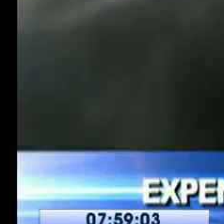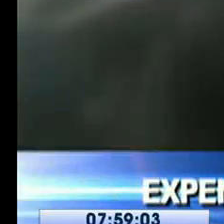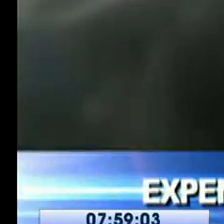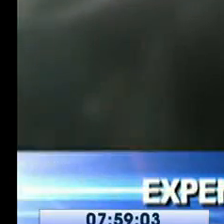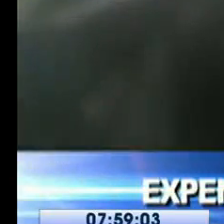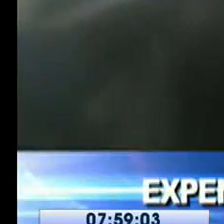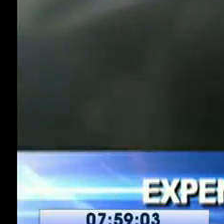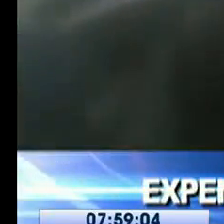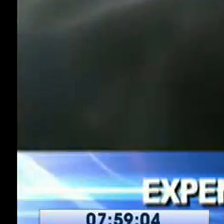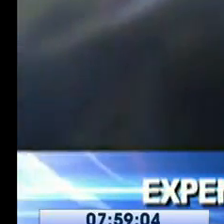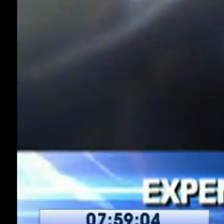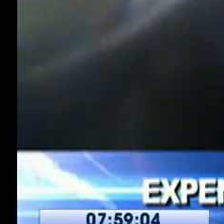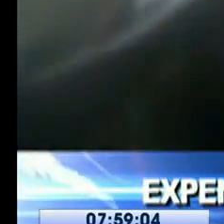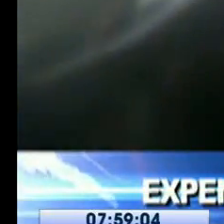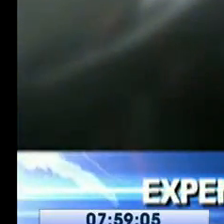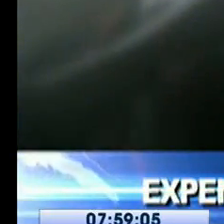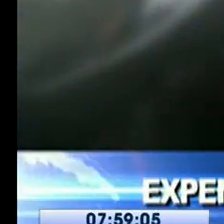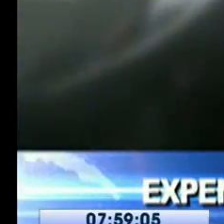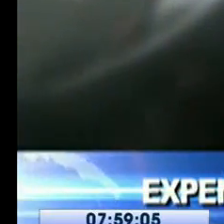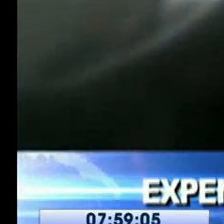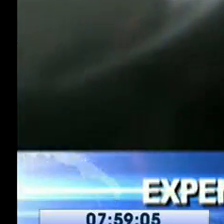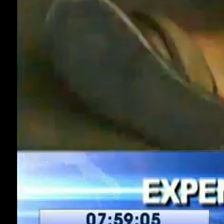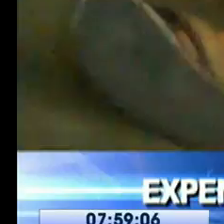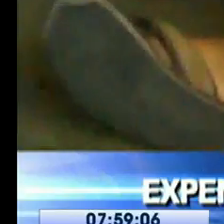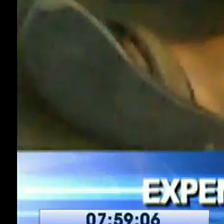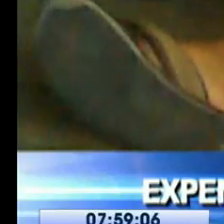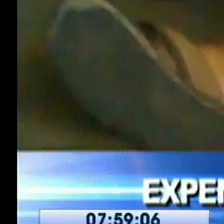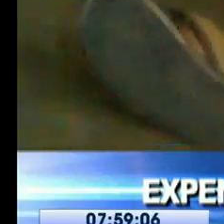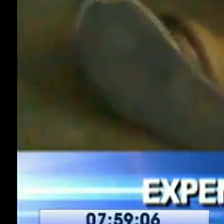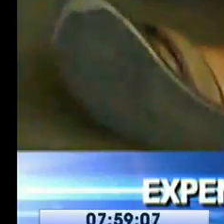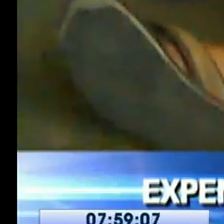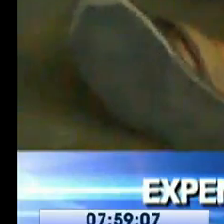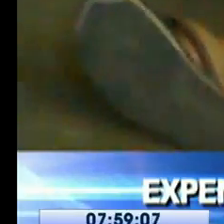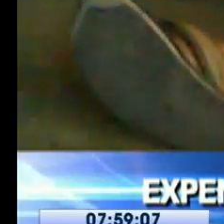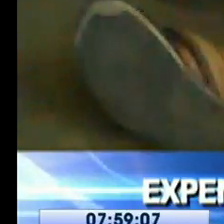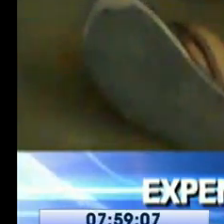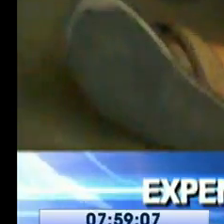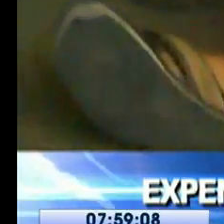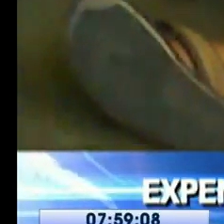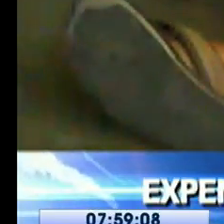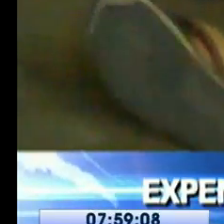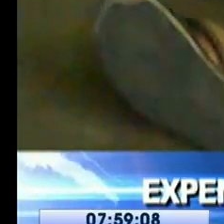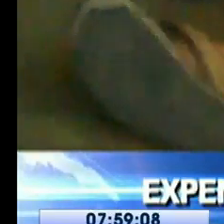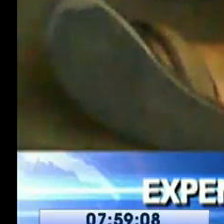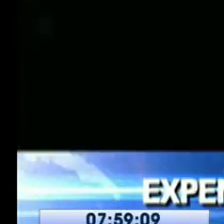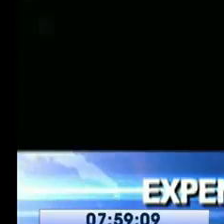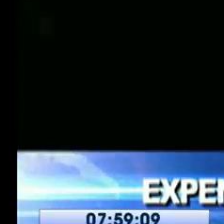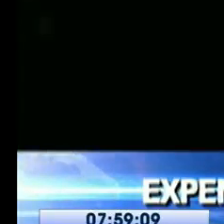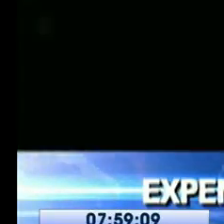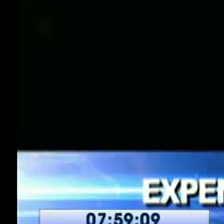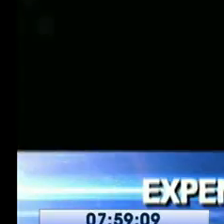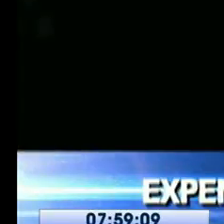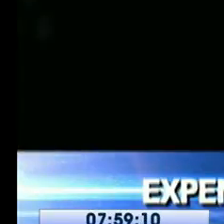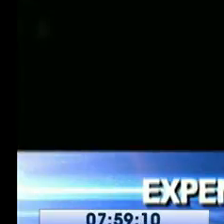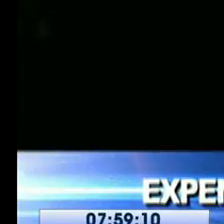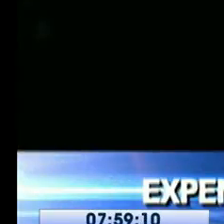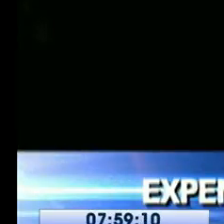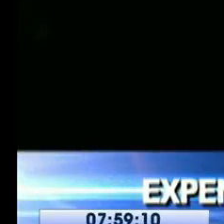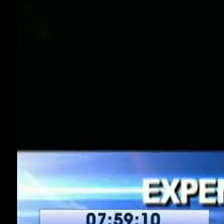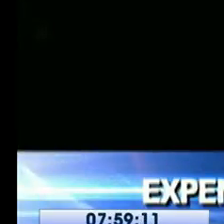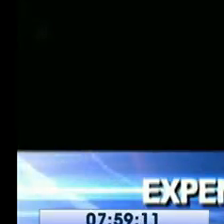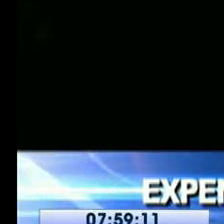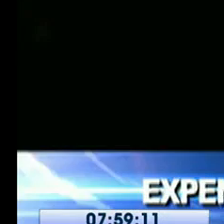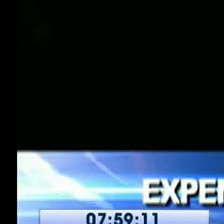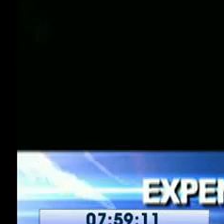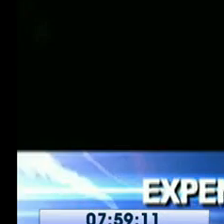Conozca la nueva modalidad para el expendio de alcaloides. Los microtraficantes prestan sus propias casas para